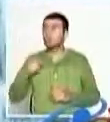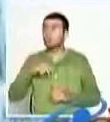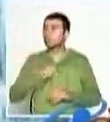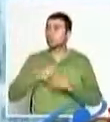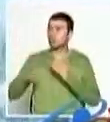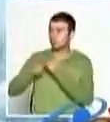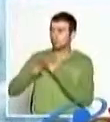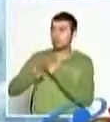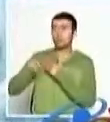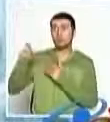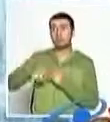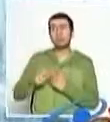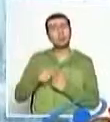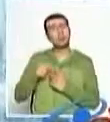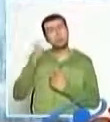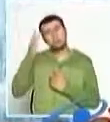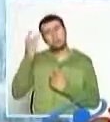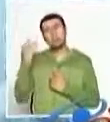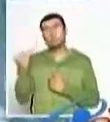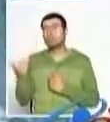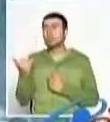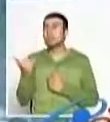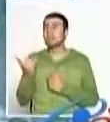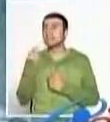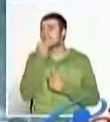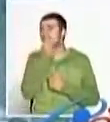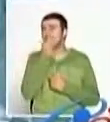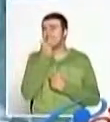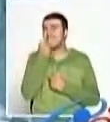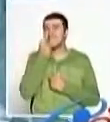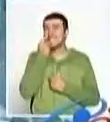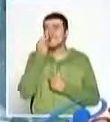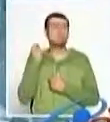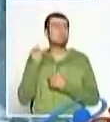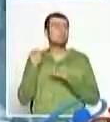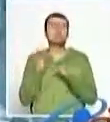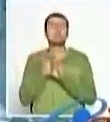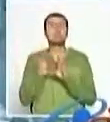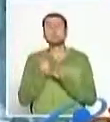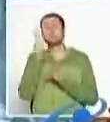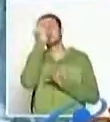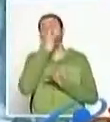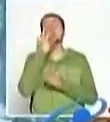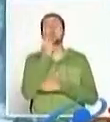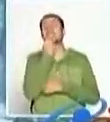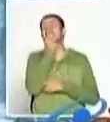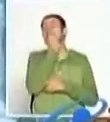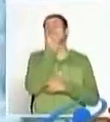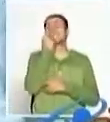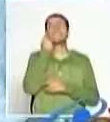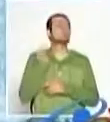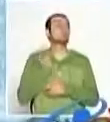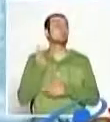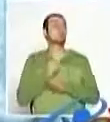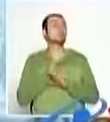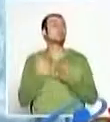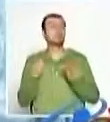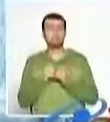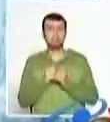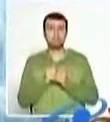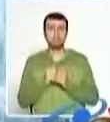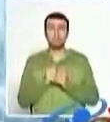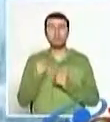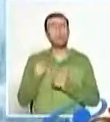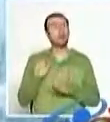porque lastimosamente la odontología se volvió dentistería y nos limitamos solo a la boca del paciente y se nos